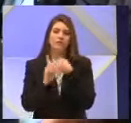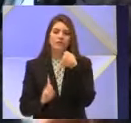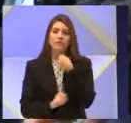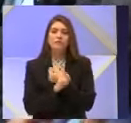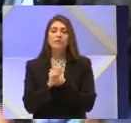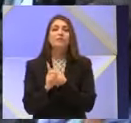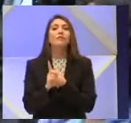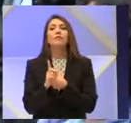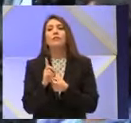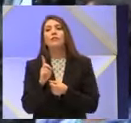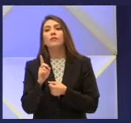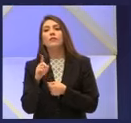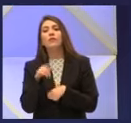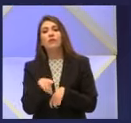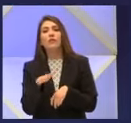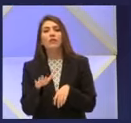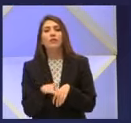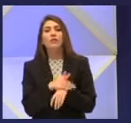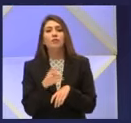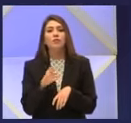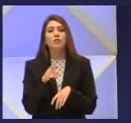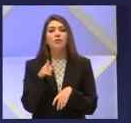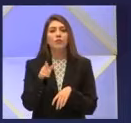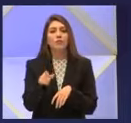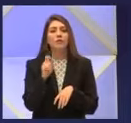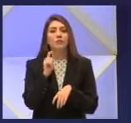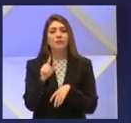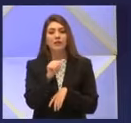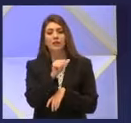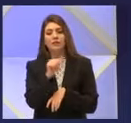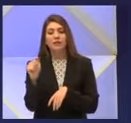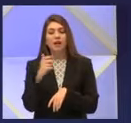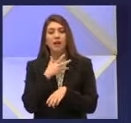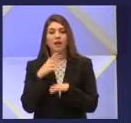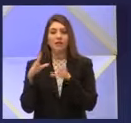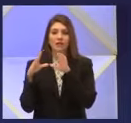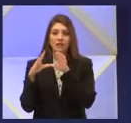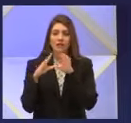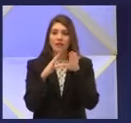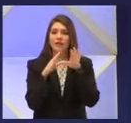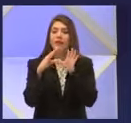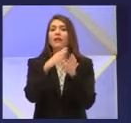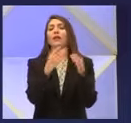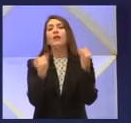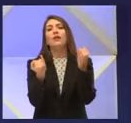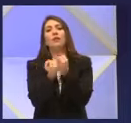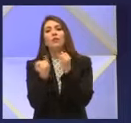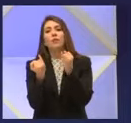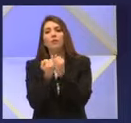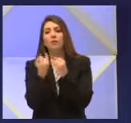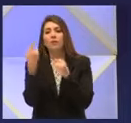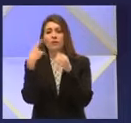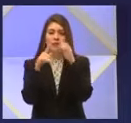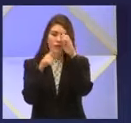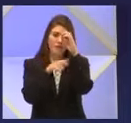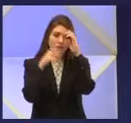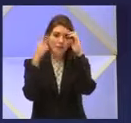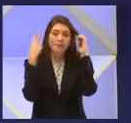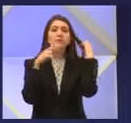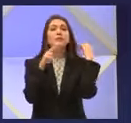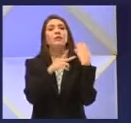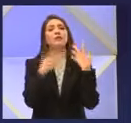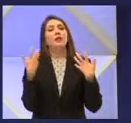solo para los cientos de satélites de las constelaciones sino para los viajes tripulados